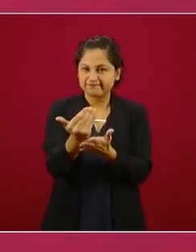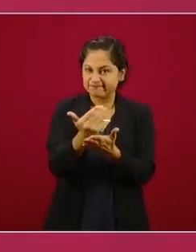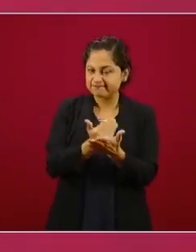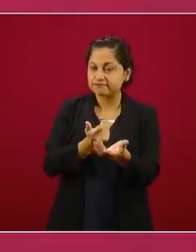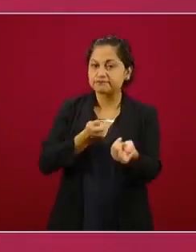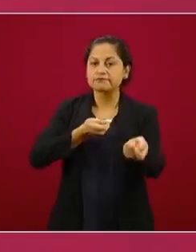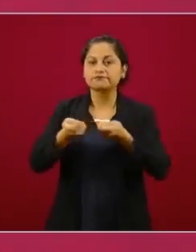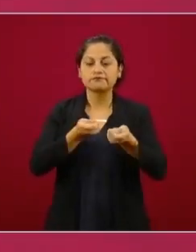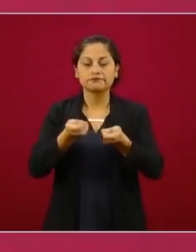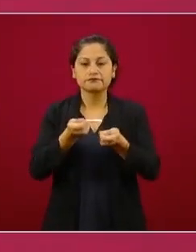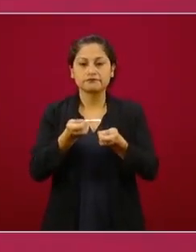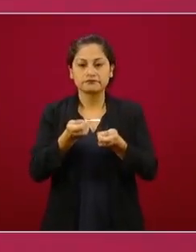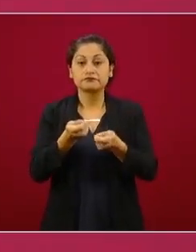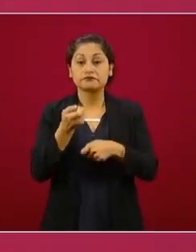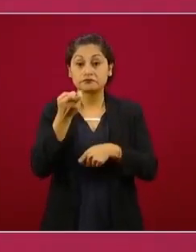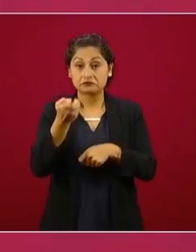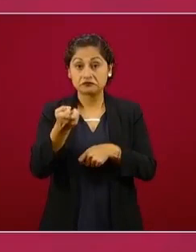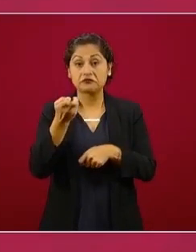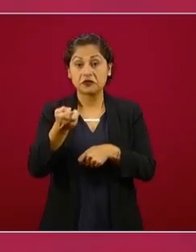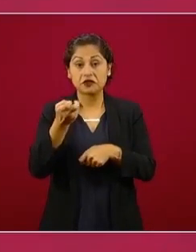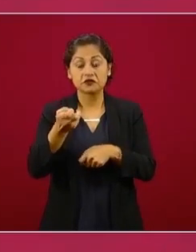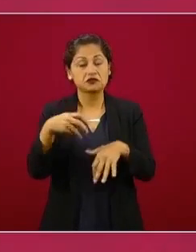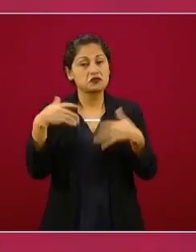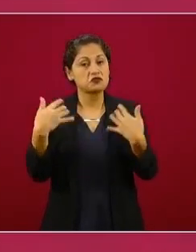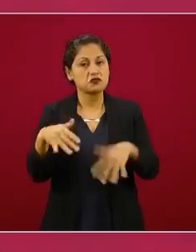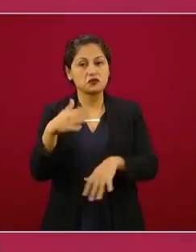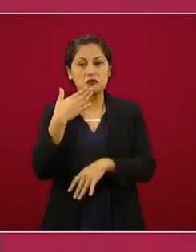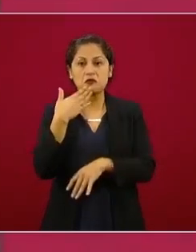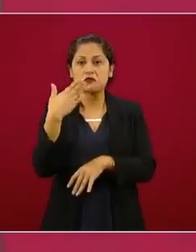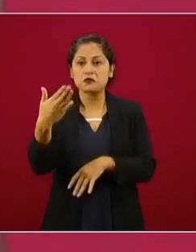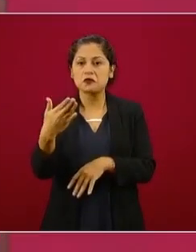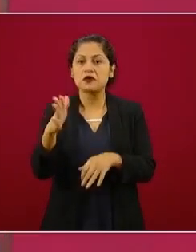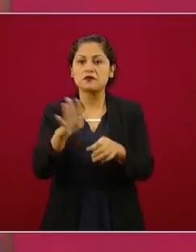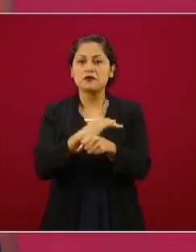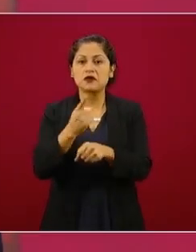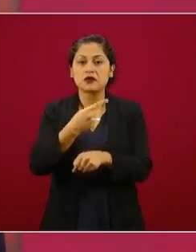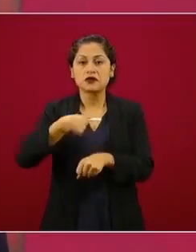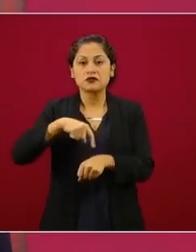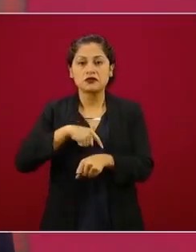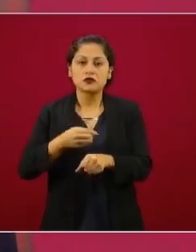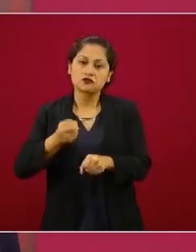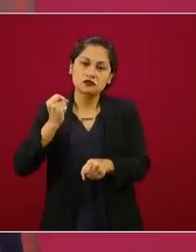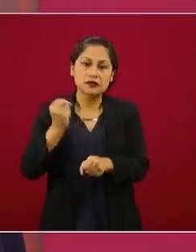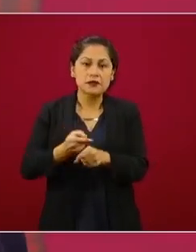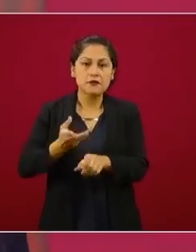permitió prepararnos y no fuimos rebasados.